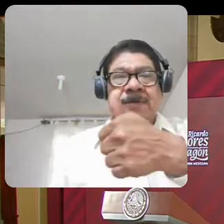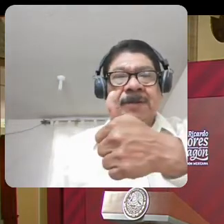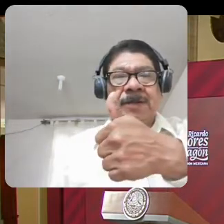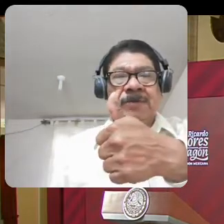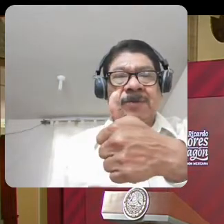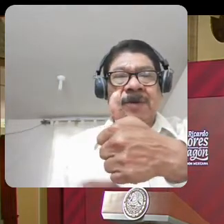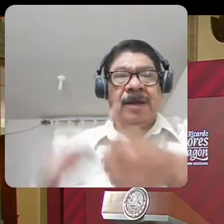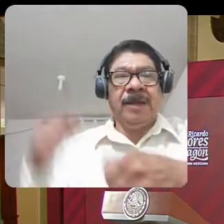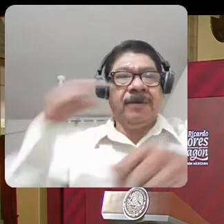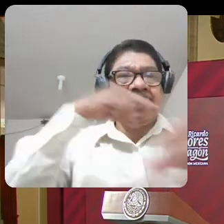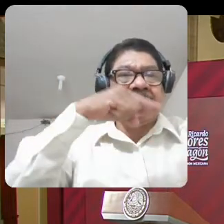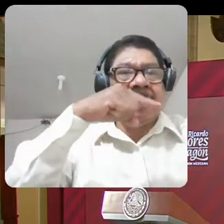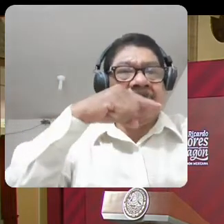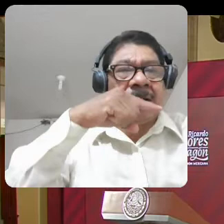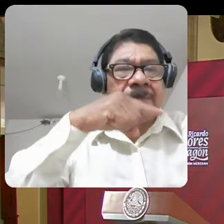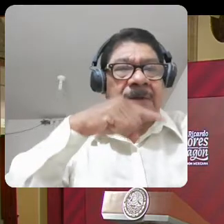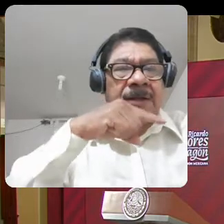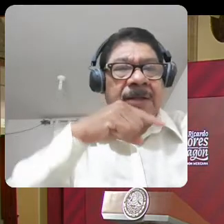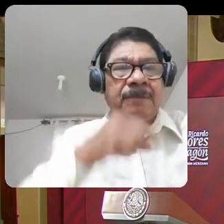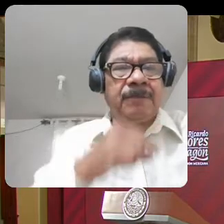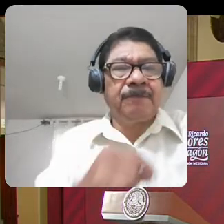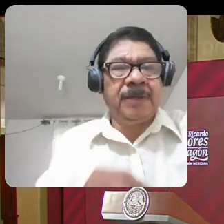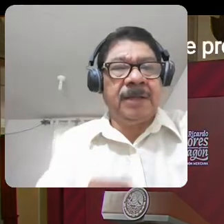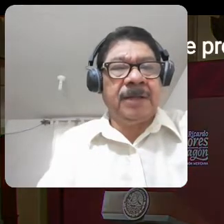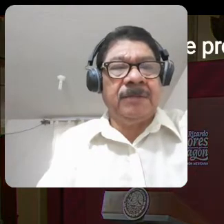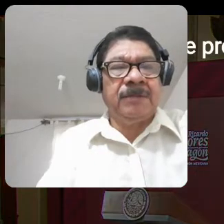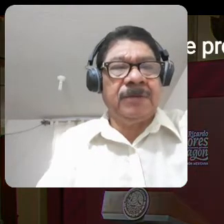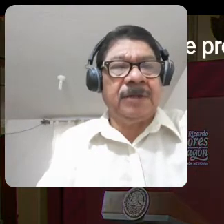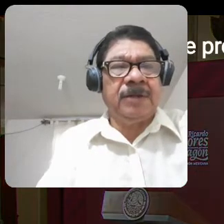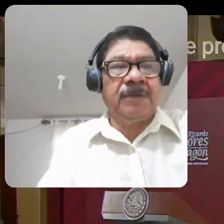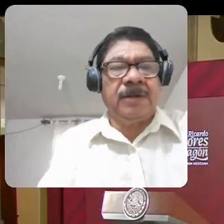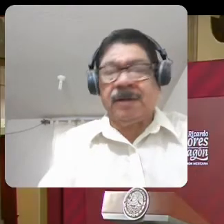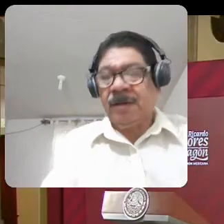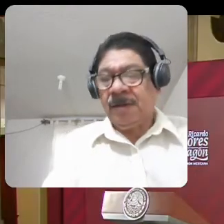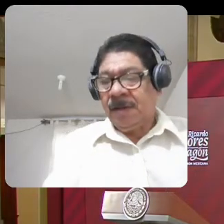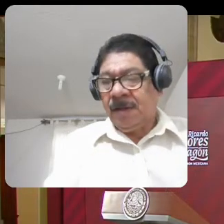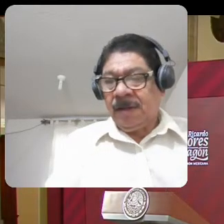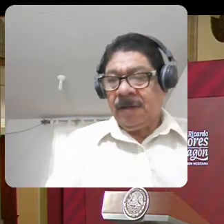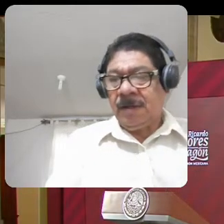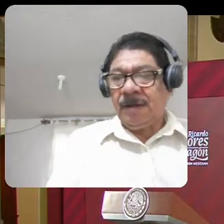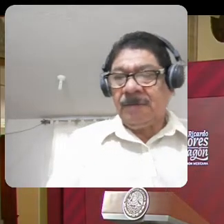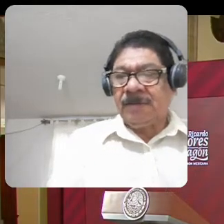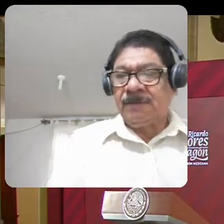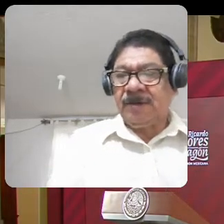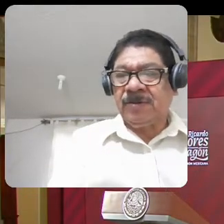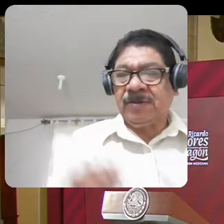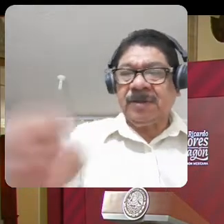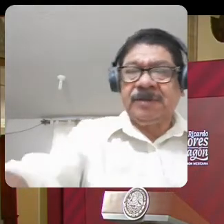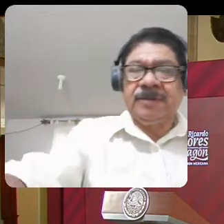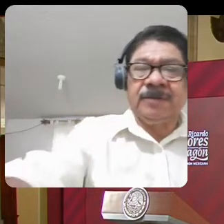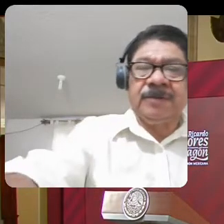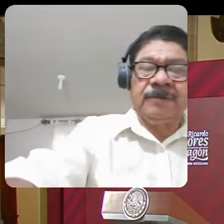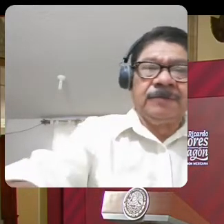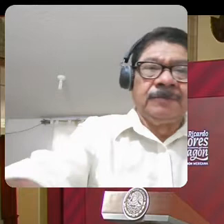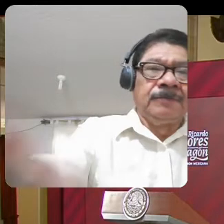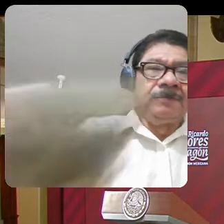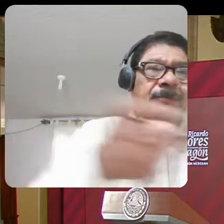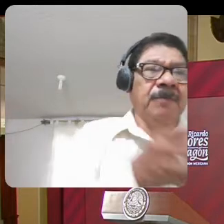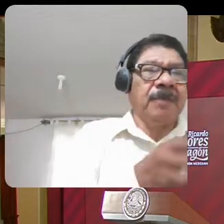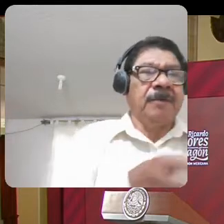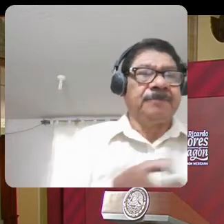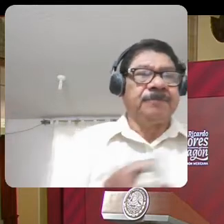No se les olvide darnos su like, abajo cae la campanita, píquenle, púchenle para llegar a más personas.